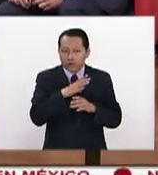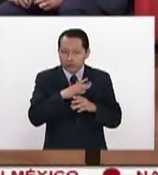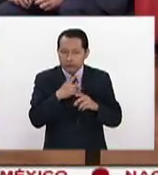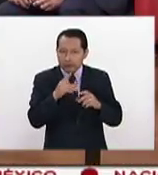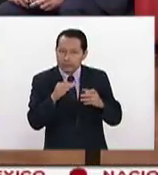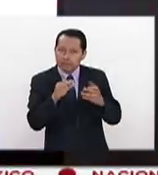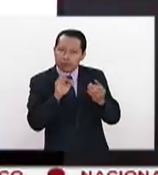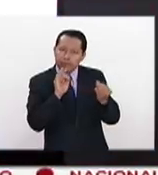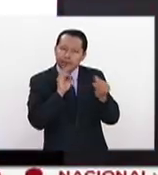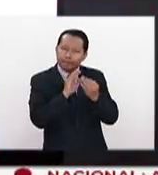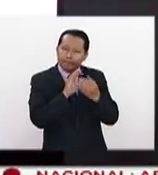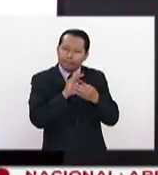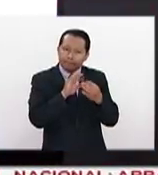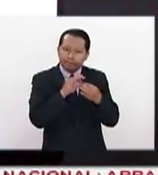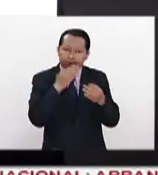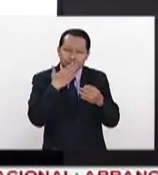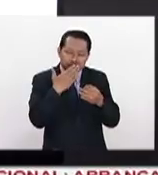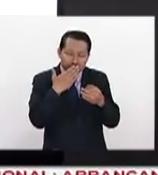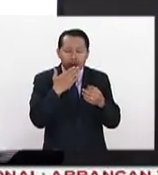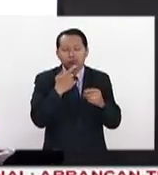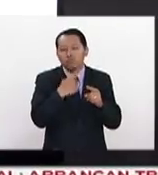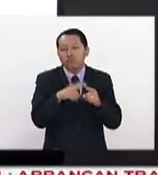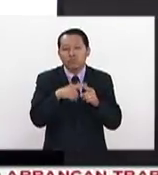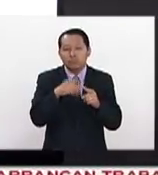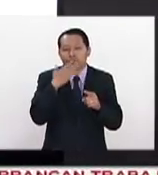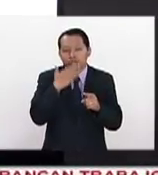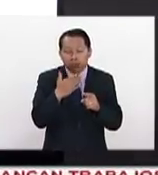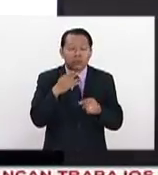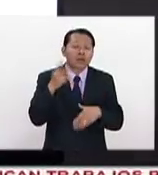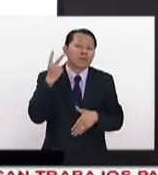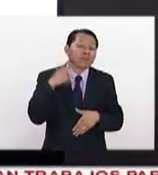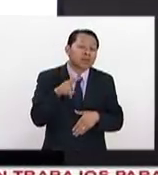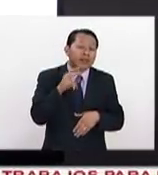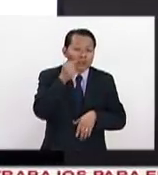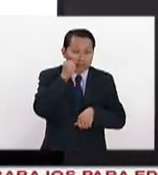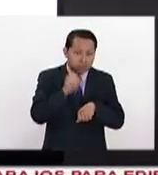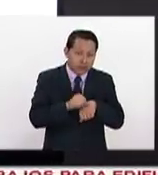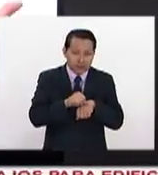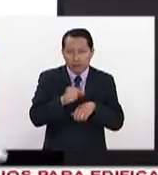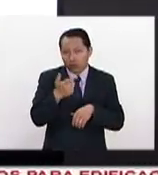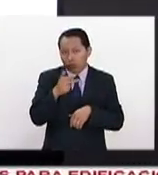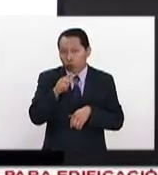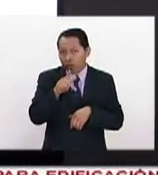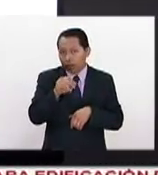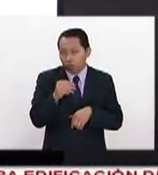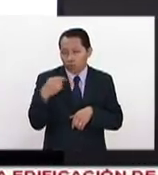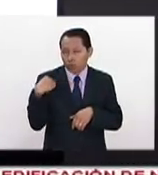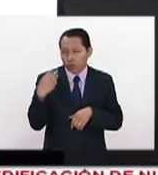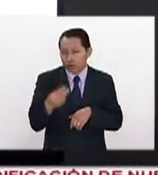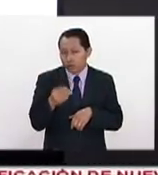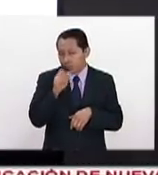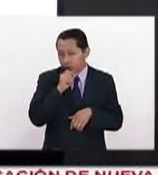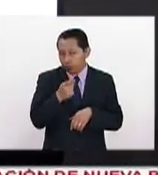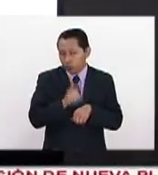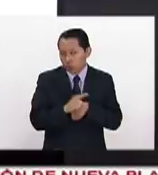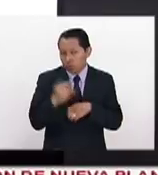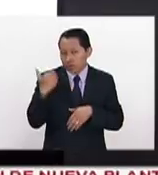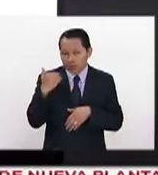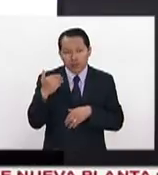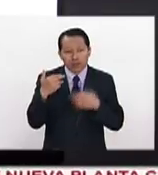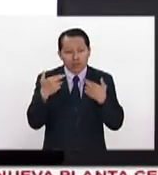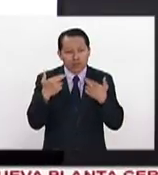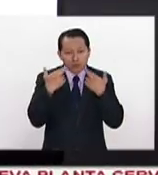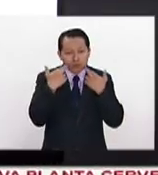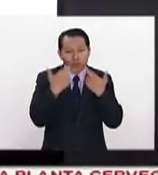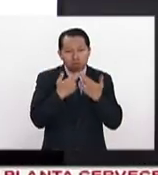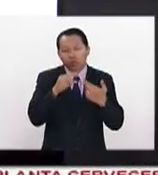acercamientos y avances dice mucho de la negociación. El viaje que hizo el secretario Guajardo a Washington hace unos días para reunirse